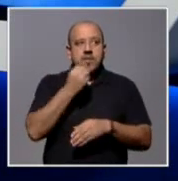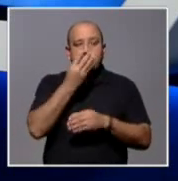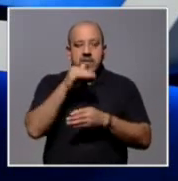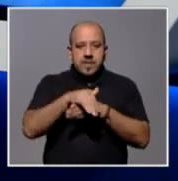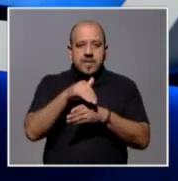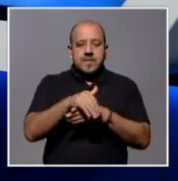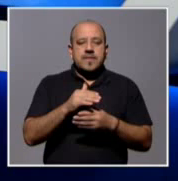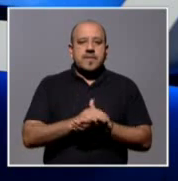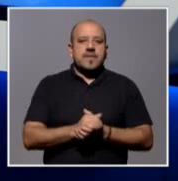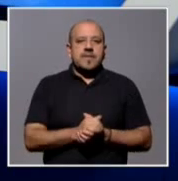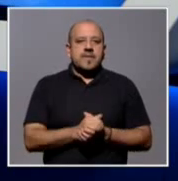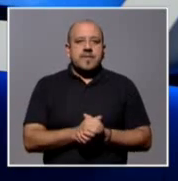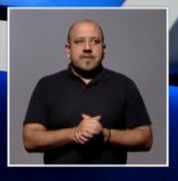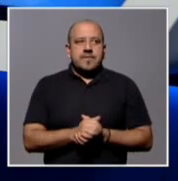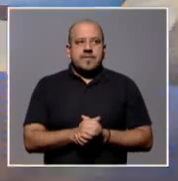Mariana, ¿cómo estás?